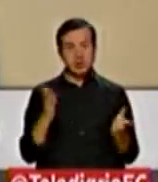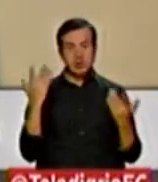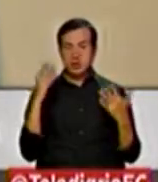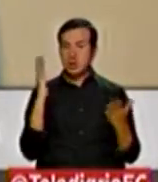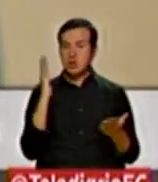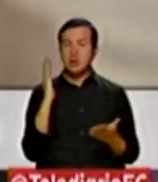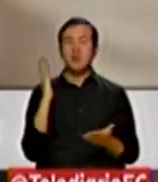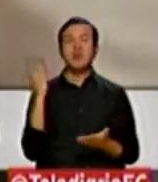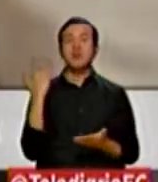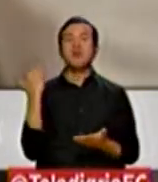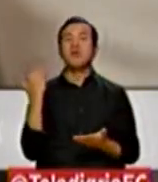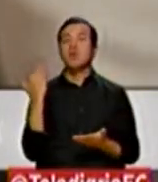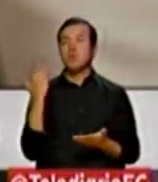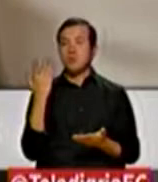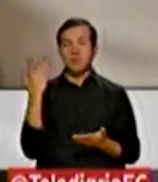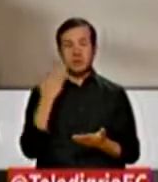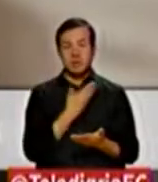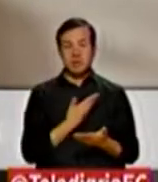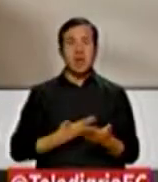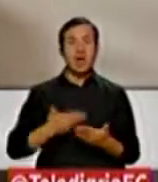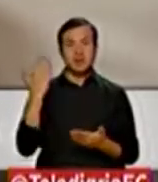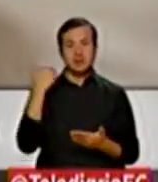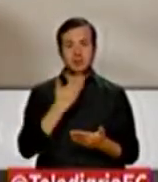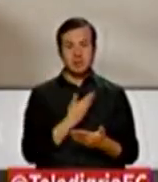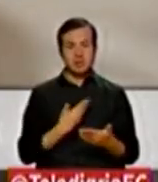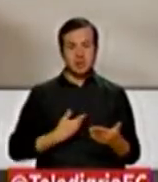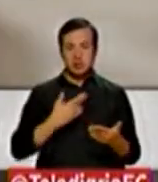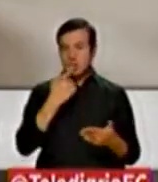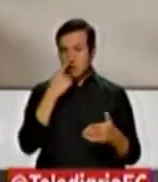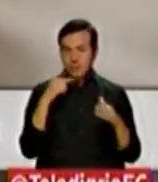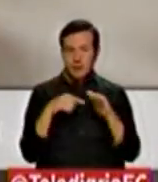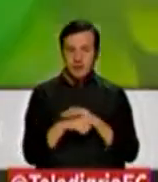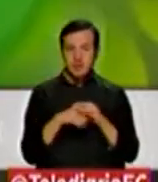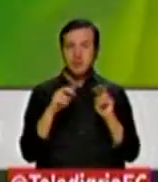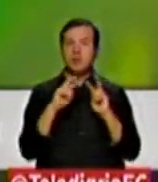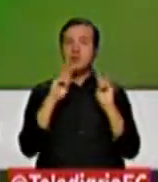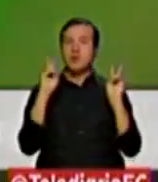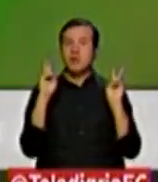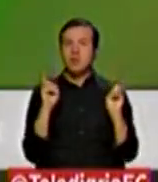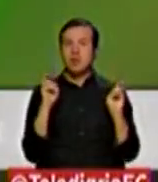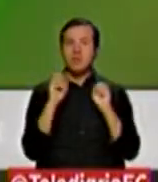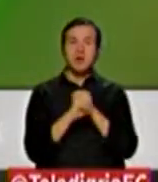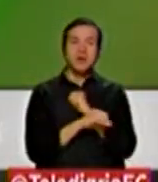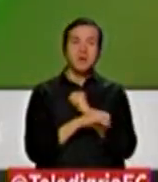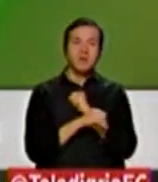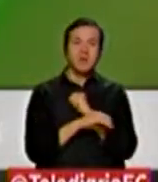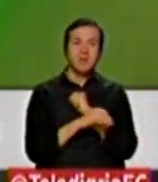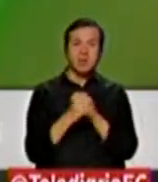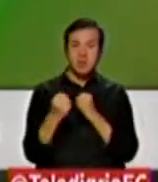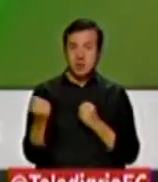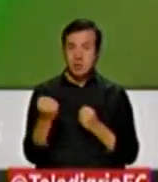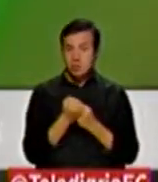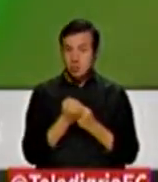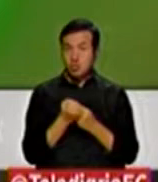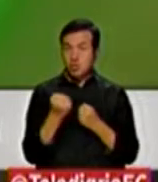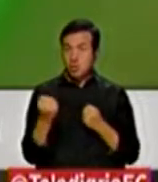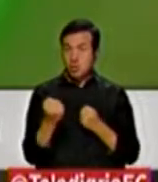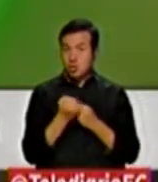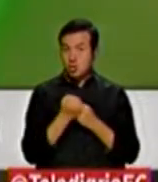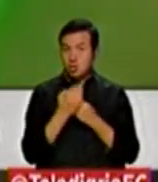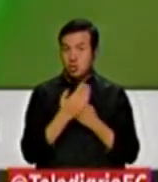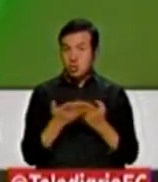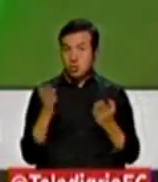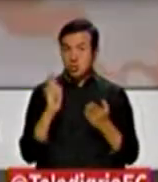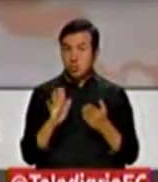fue la intervención directa del Ejecutivo en una campaña de propaganda que, según sostuvo, no contribuyó a fortalecer la postura